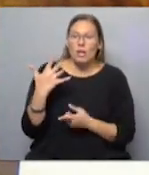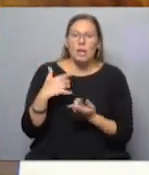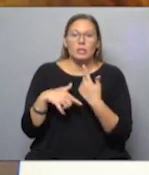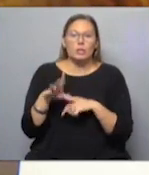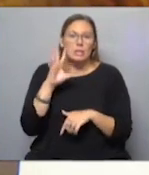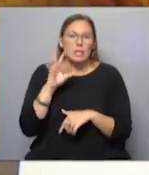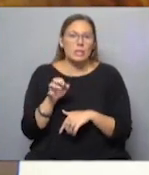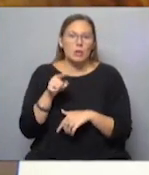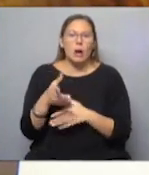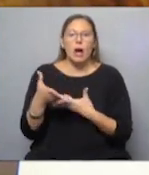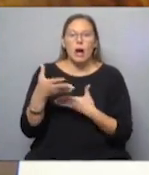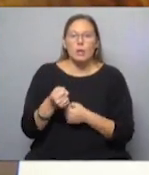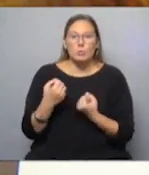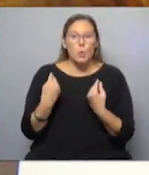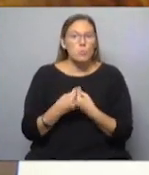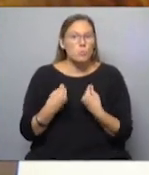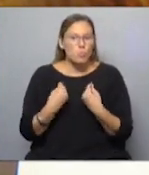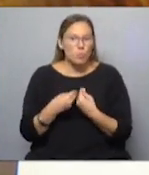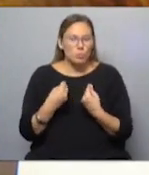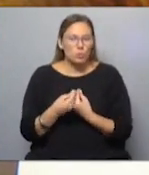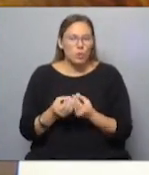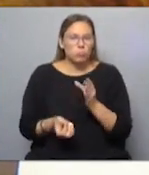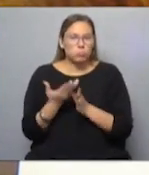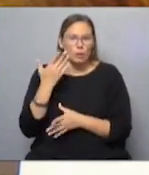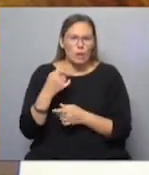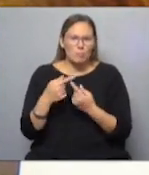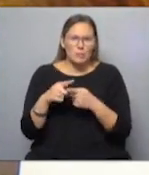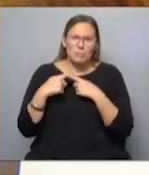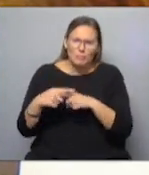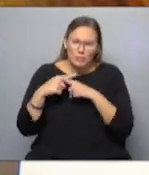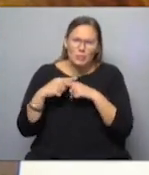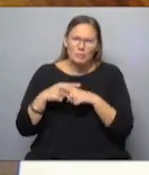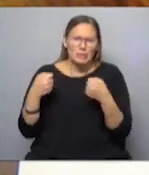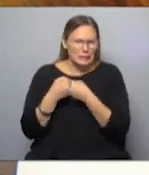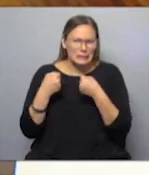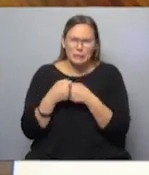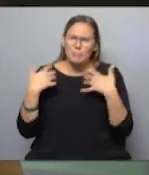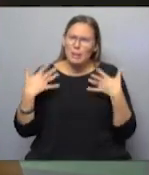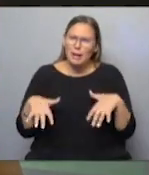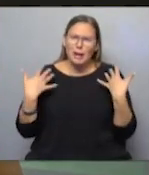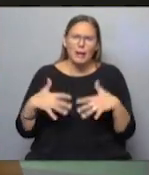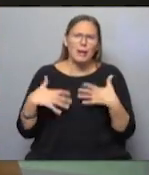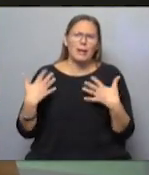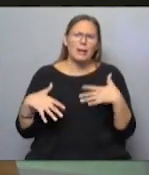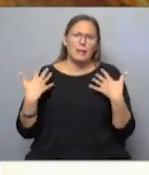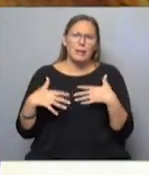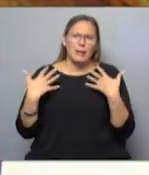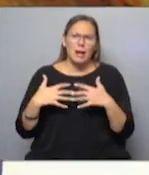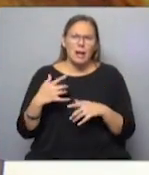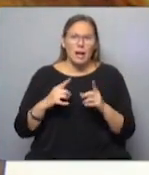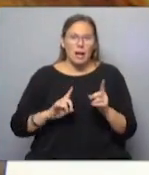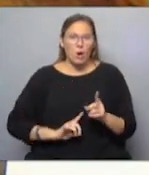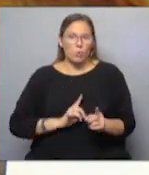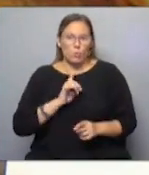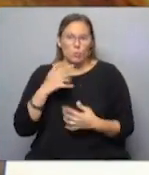creo que eso nos ayudó muchísimo en la creación al principio nos pelearon y eso no